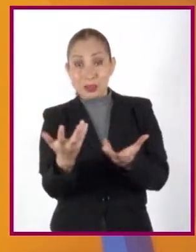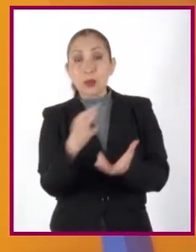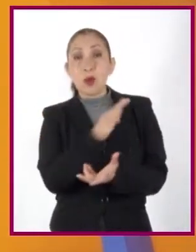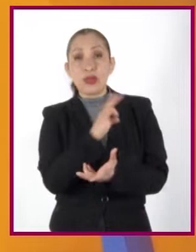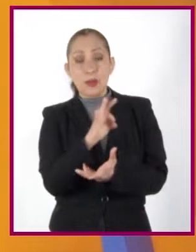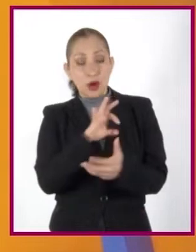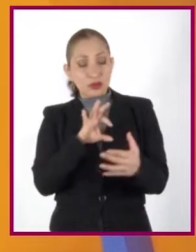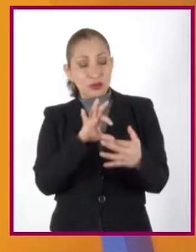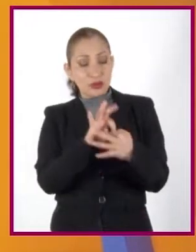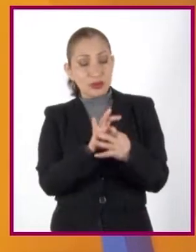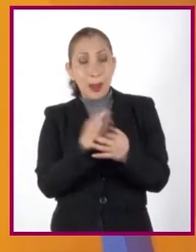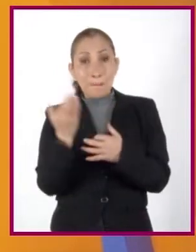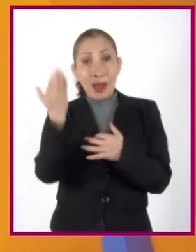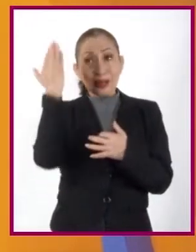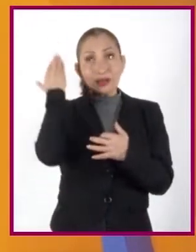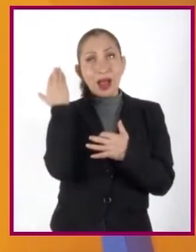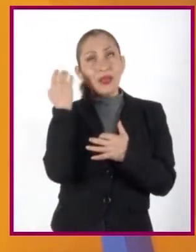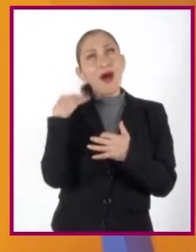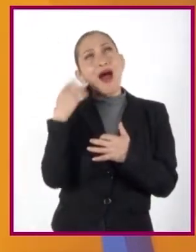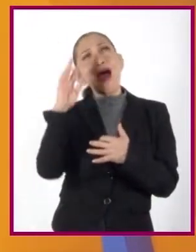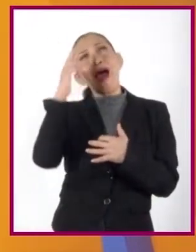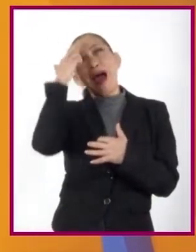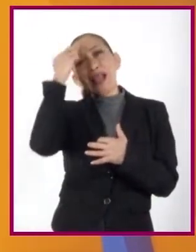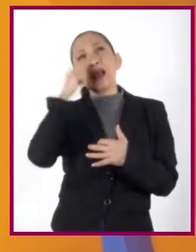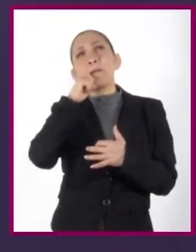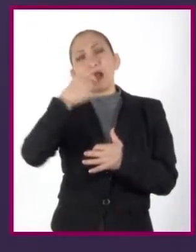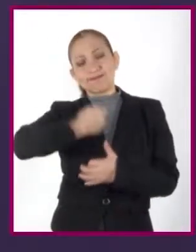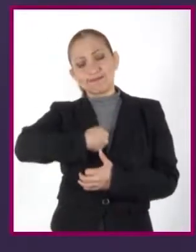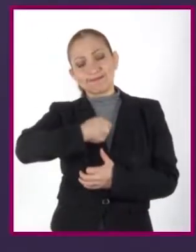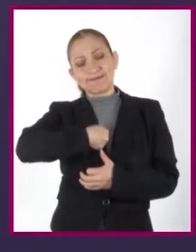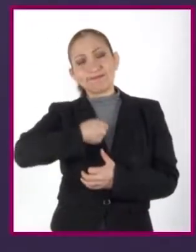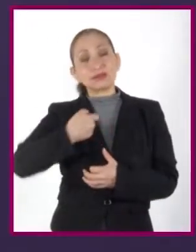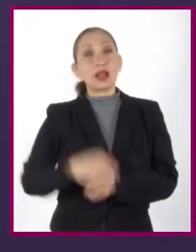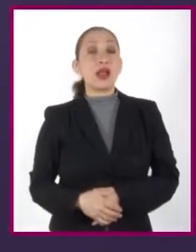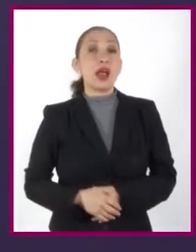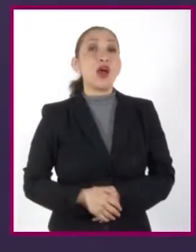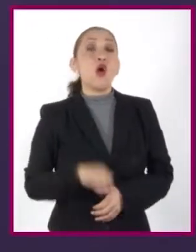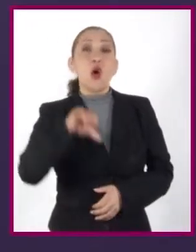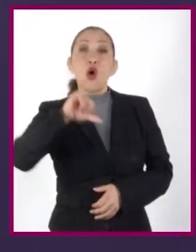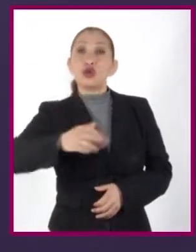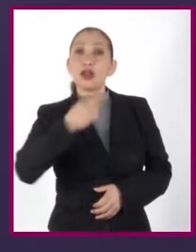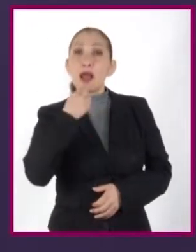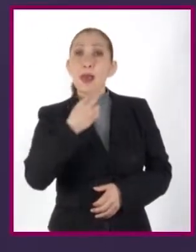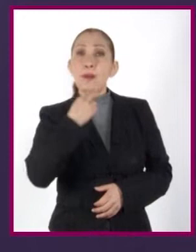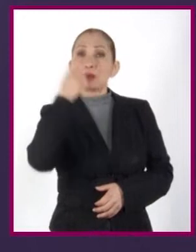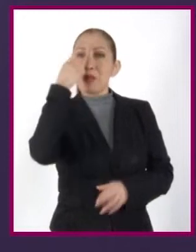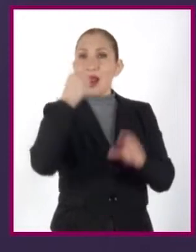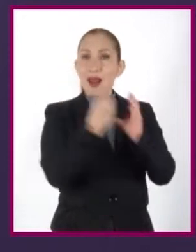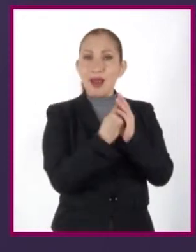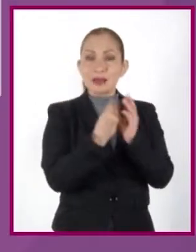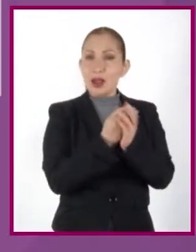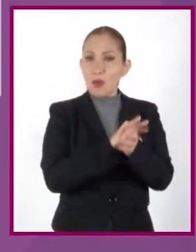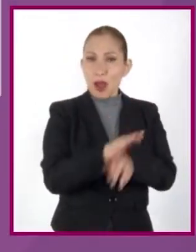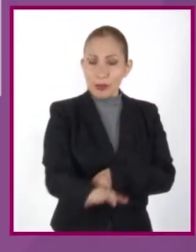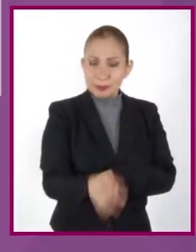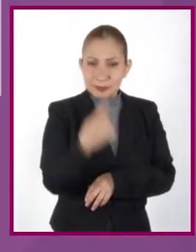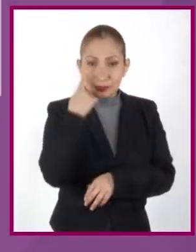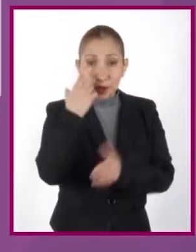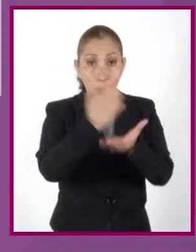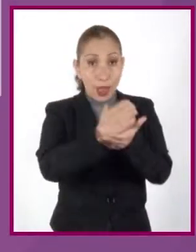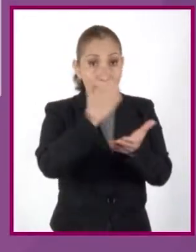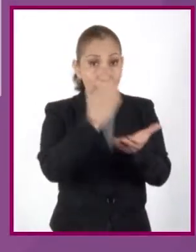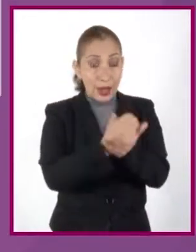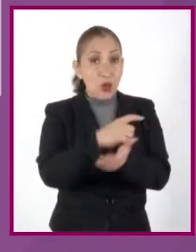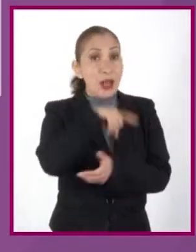podemos conectar con el pasado y por lo tanto con nuestra identidad. Los materiales que van a necesitar para la sesión son